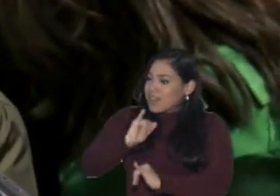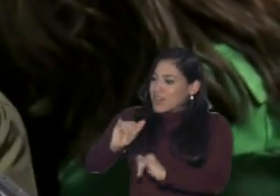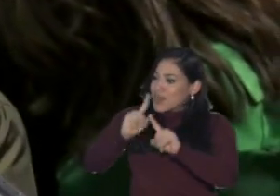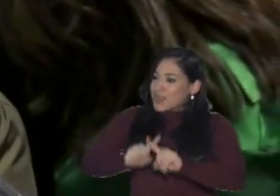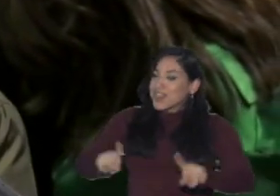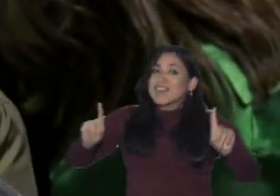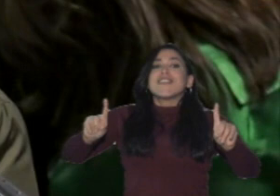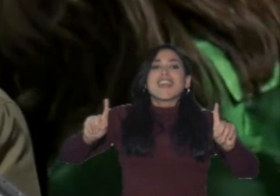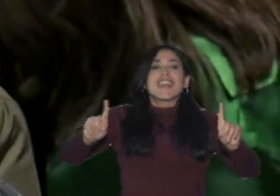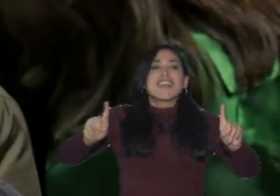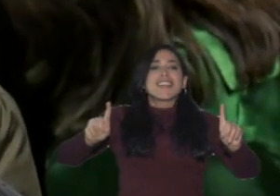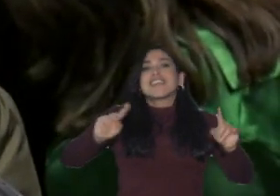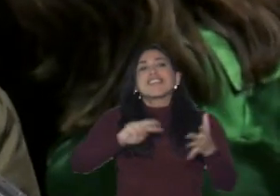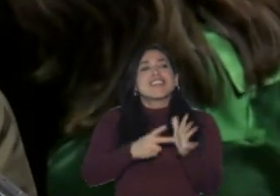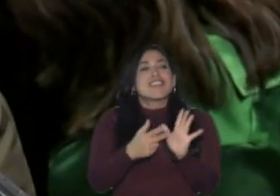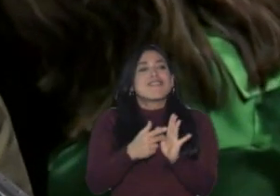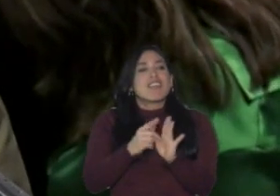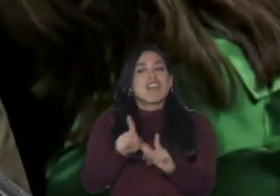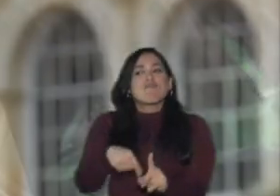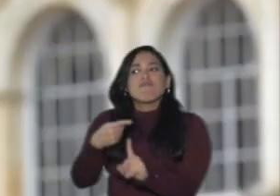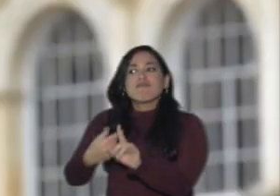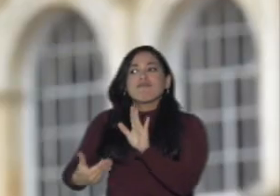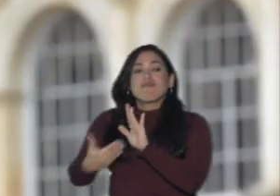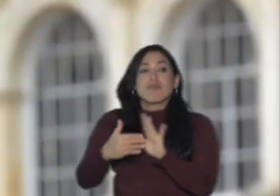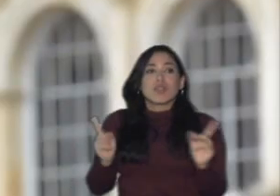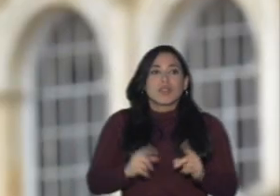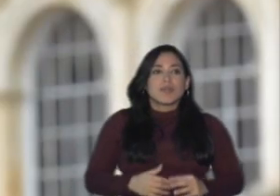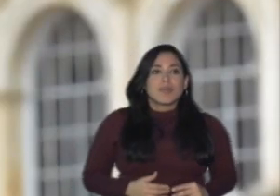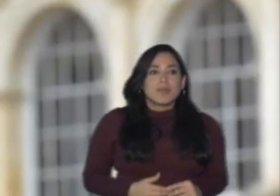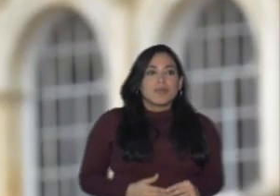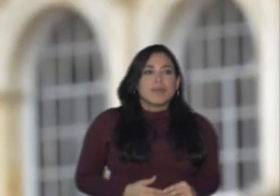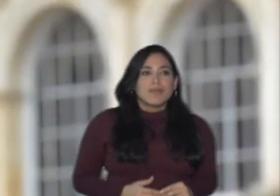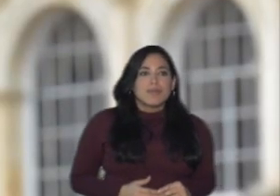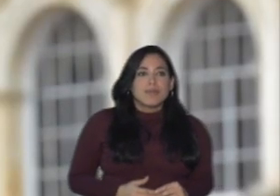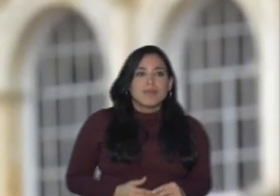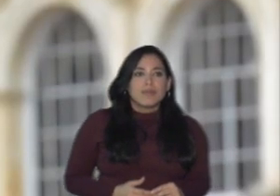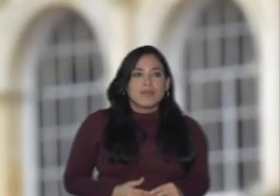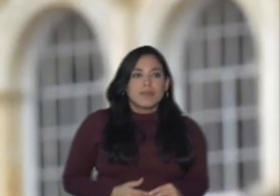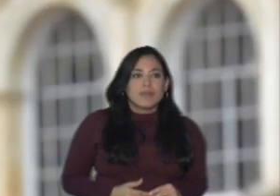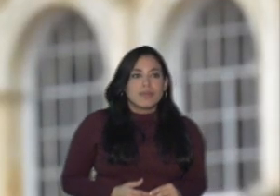nos puede hacer enemigos. Pusieron mal el full.